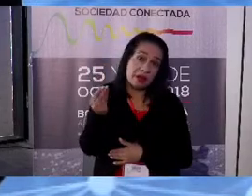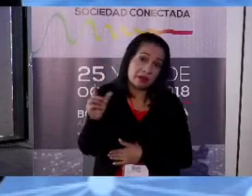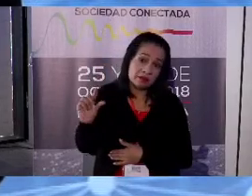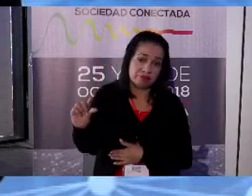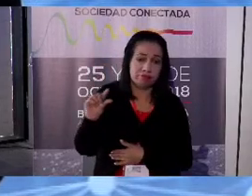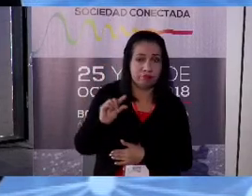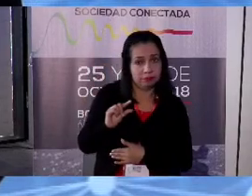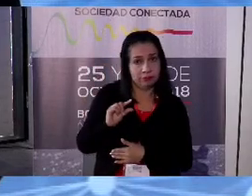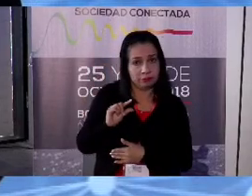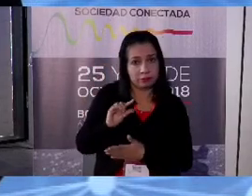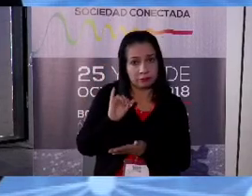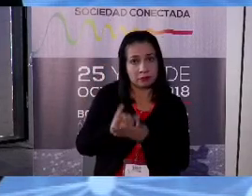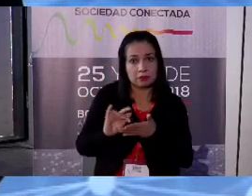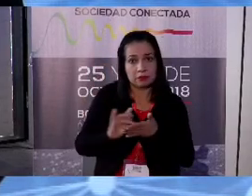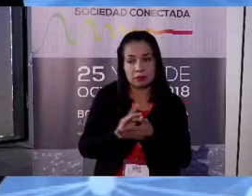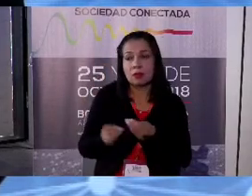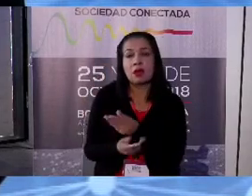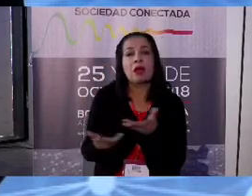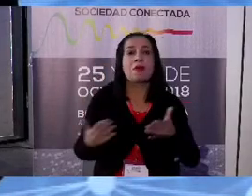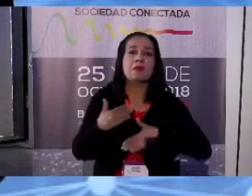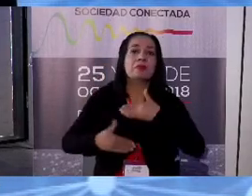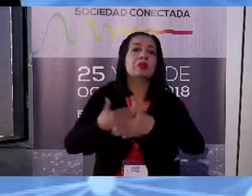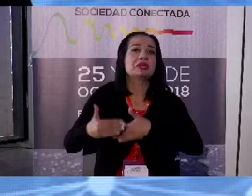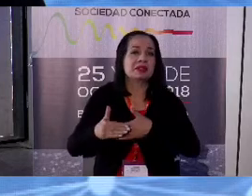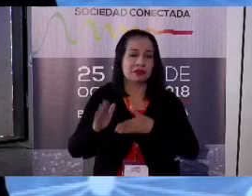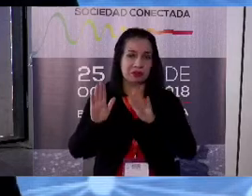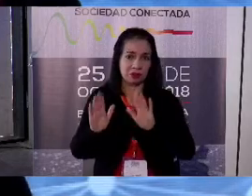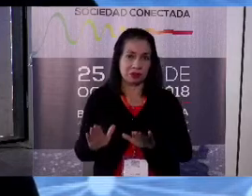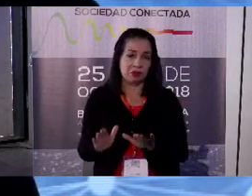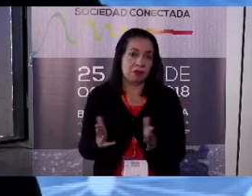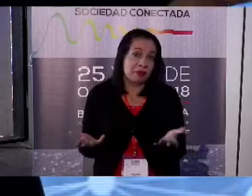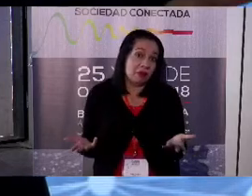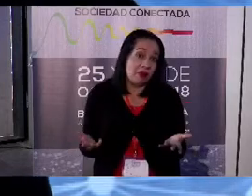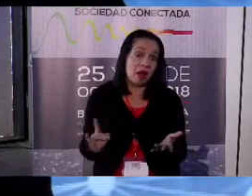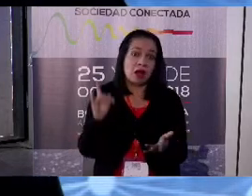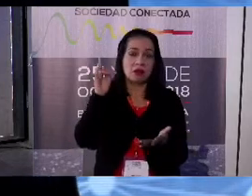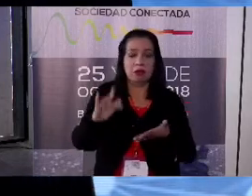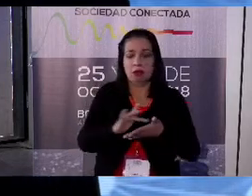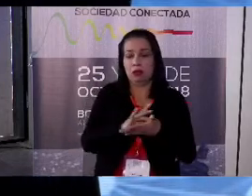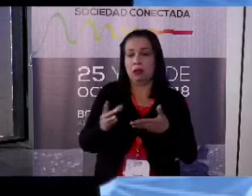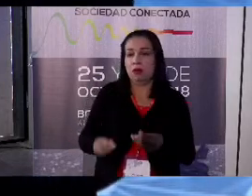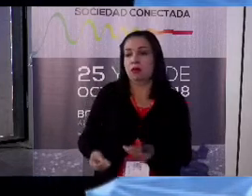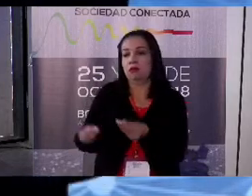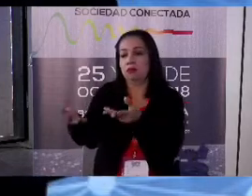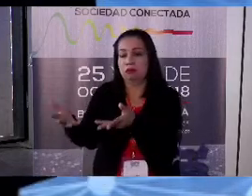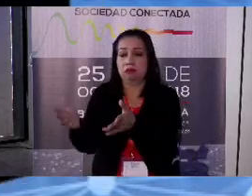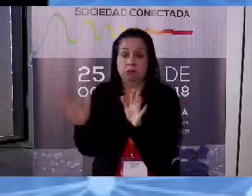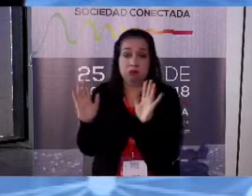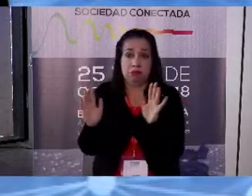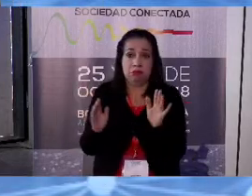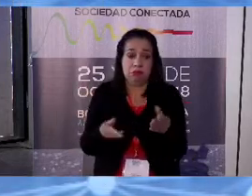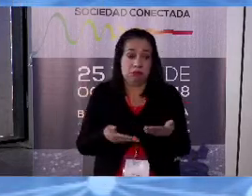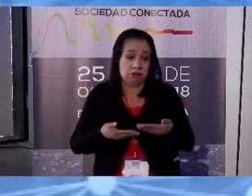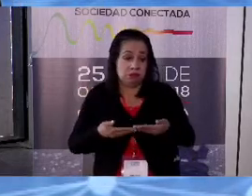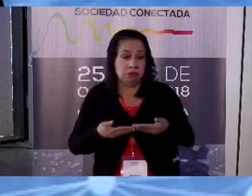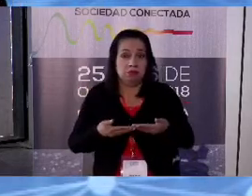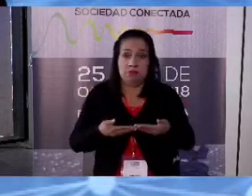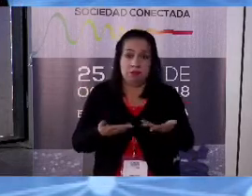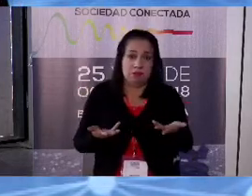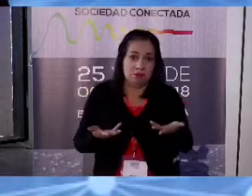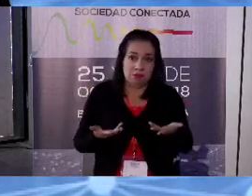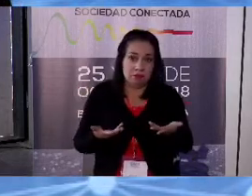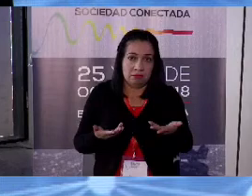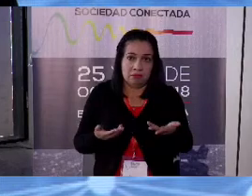reducidos y eso está en proceso Pero de nada sirve dar una tablet si no se puede conectar y es al